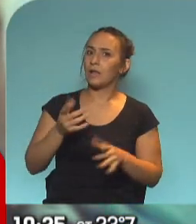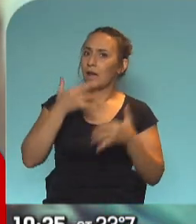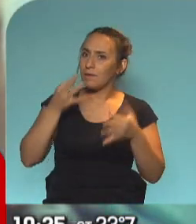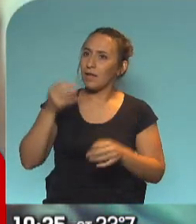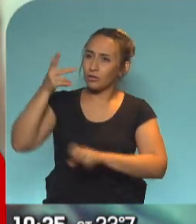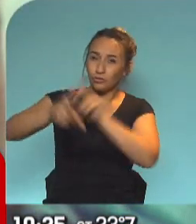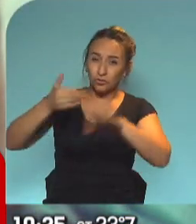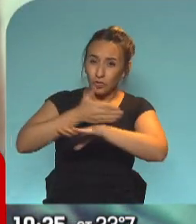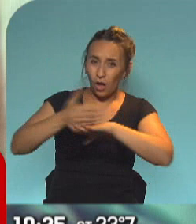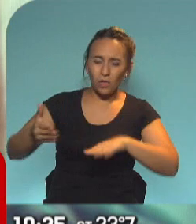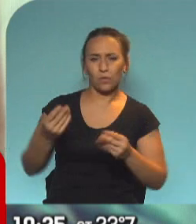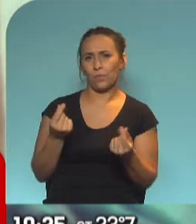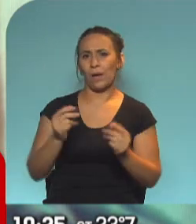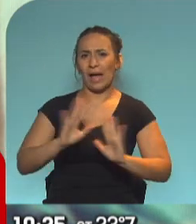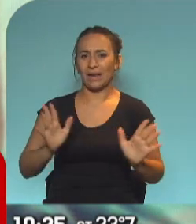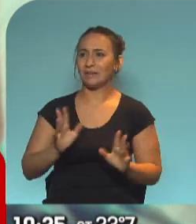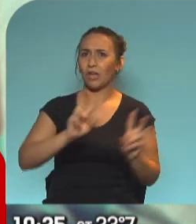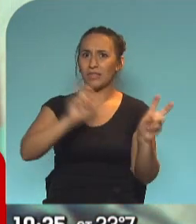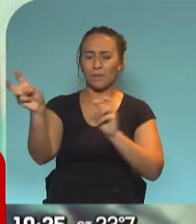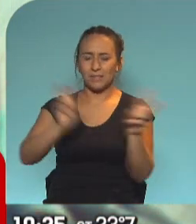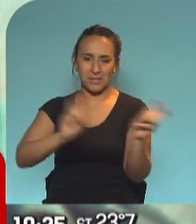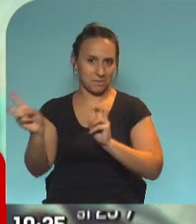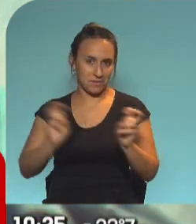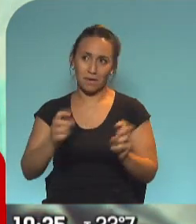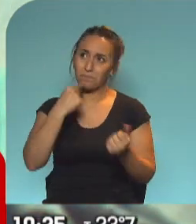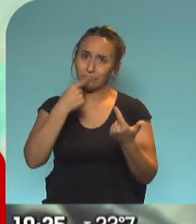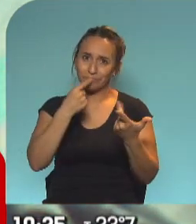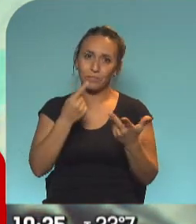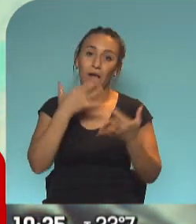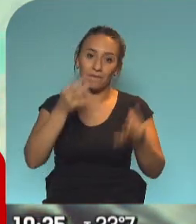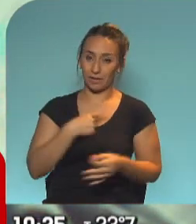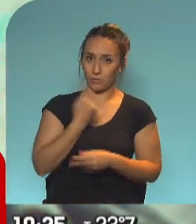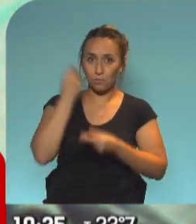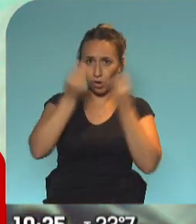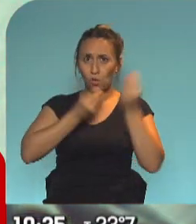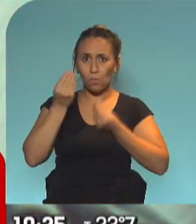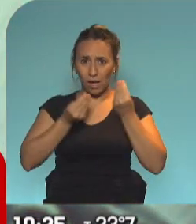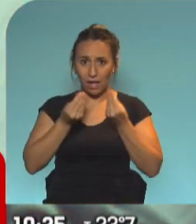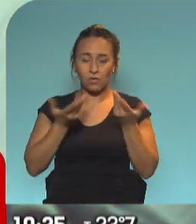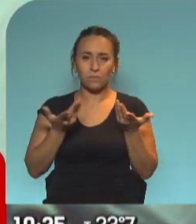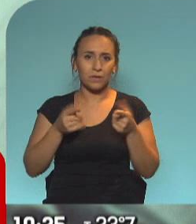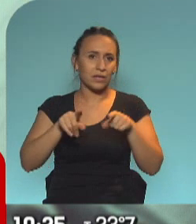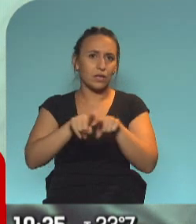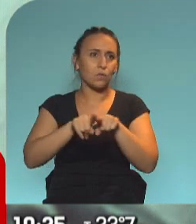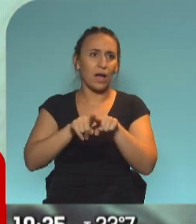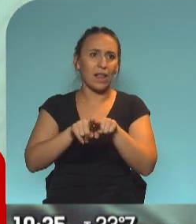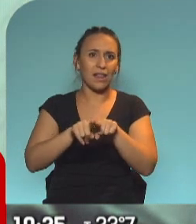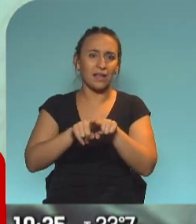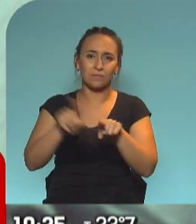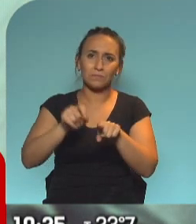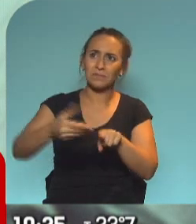diciendo, lo hemos paseado por distintos temas, obviamente que nos empezamos a preocupar al mismo nivel que hace algunos